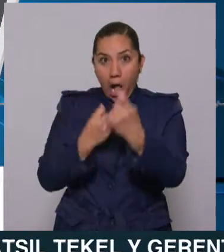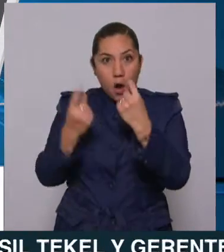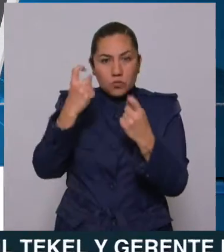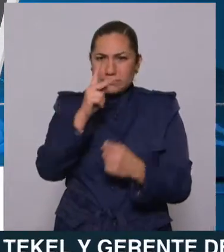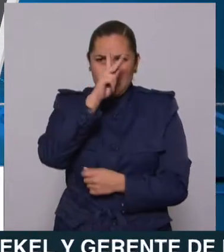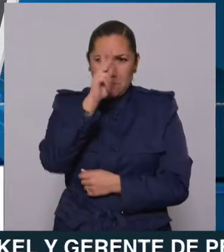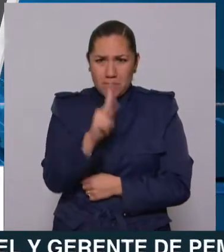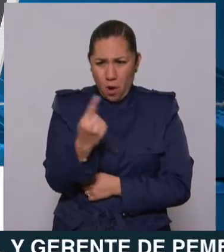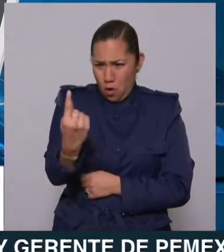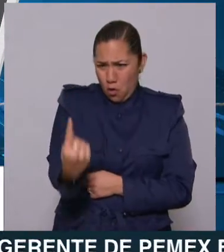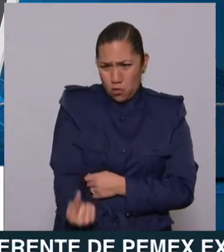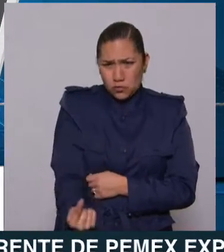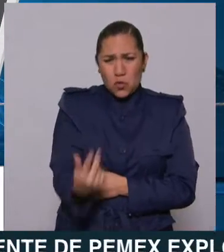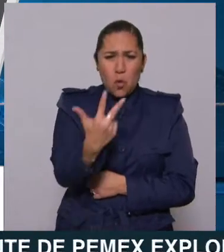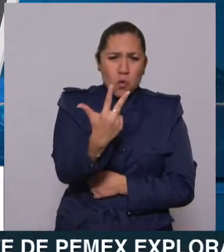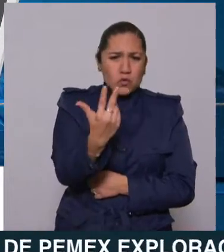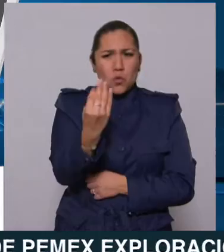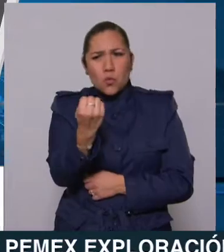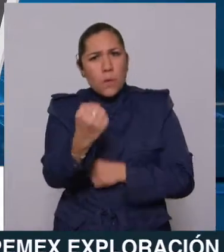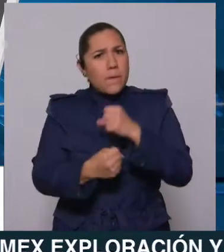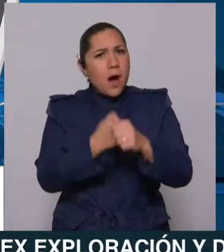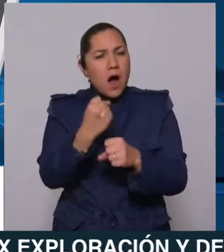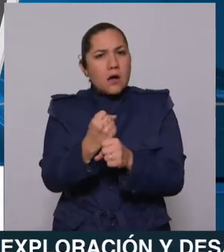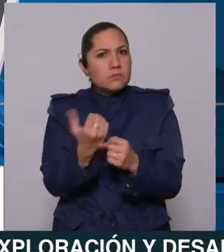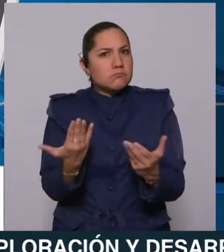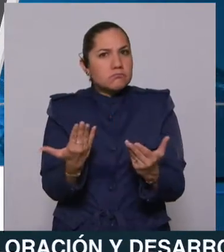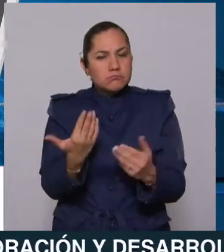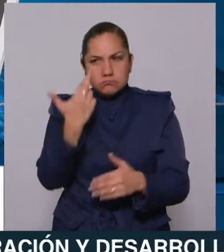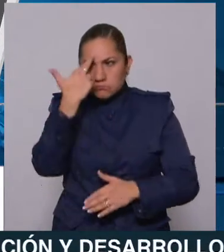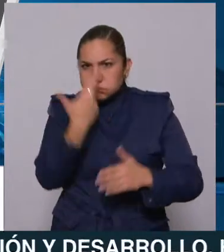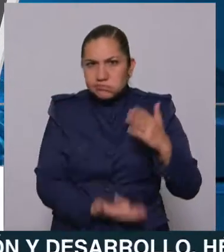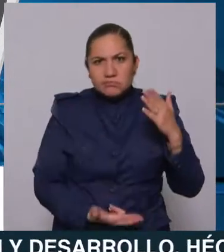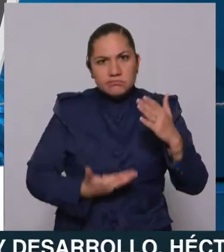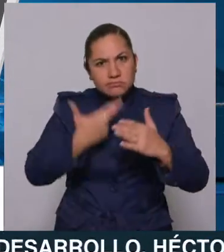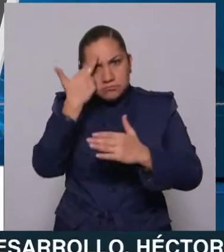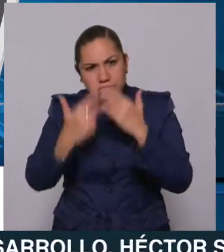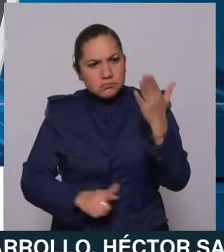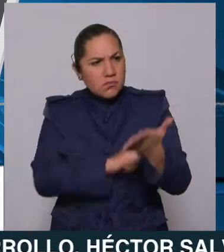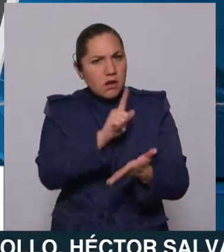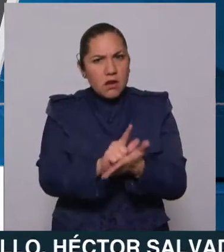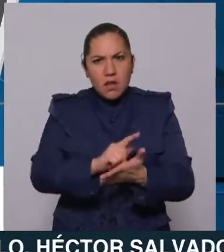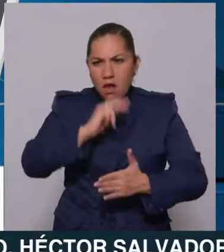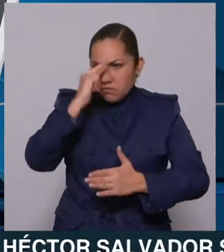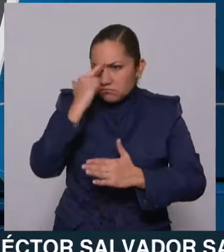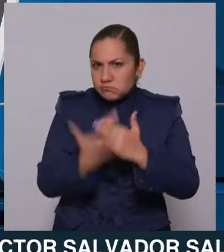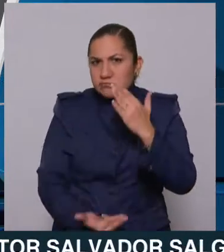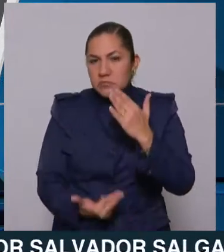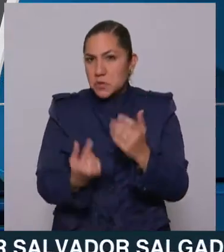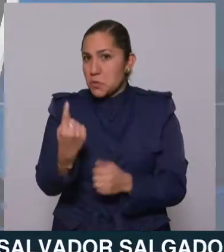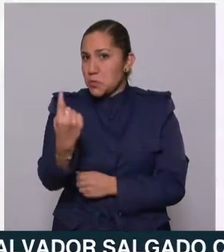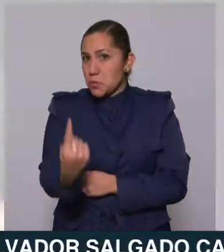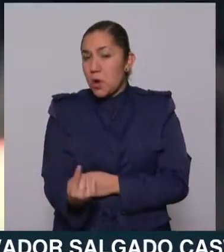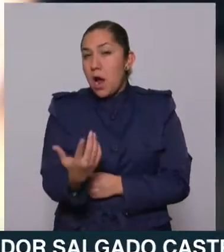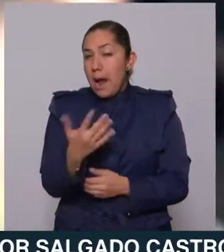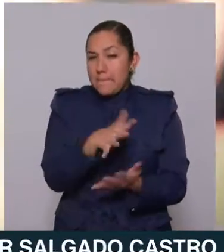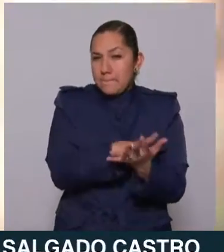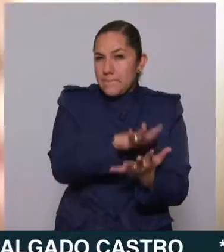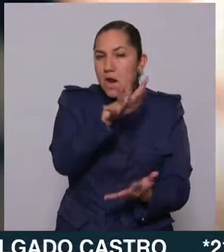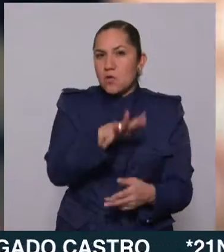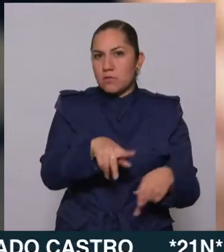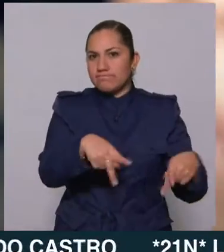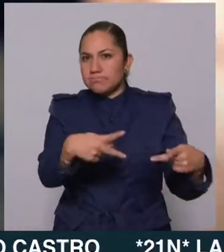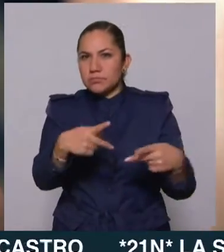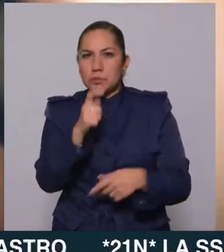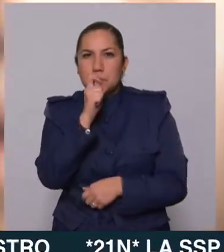de edad es cuando se inician esos promedios dentro de los grupos delictivos, especialmente temas de narcotráfico. De acuerdo